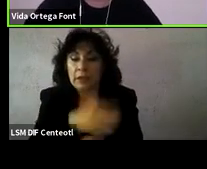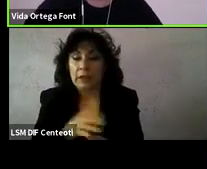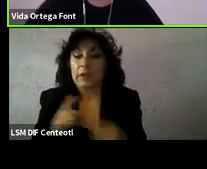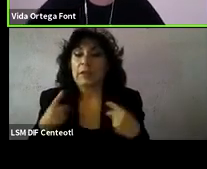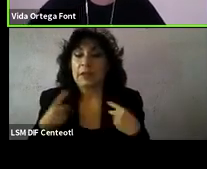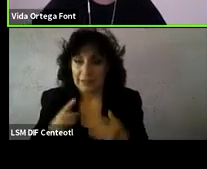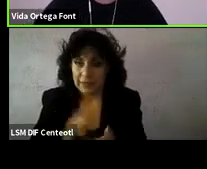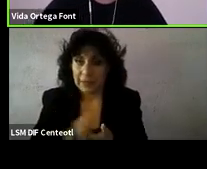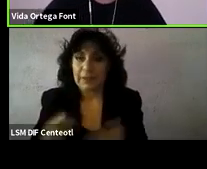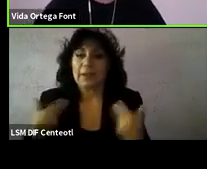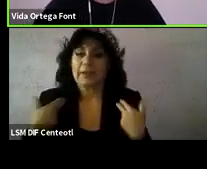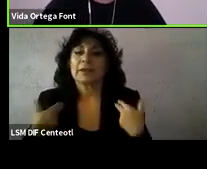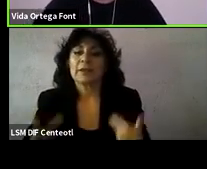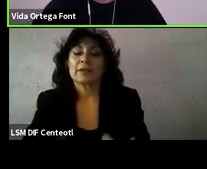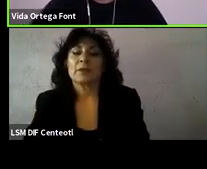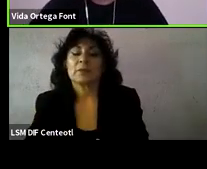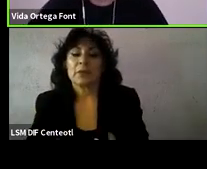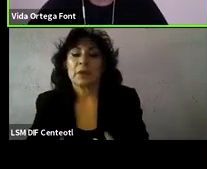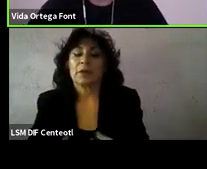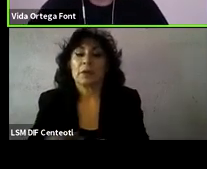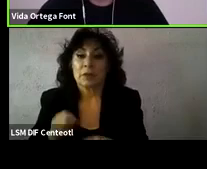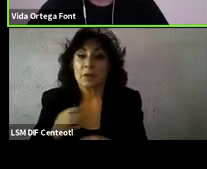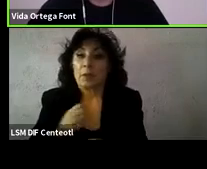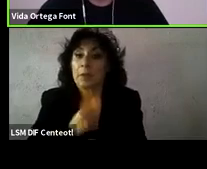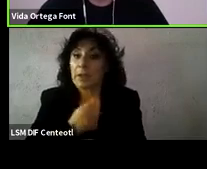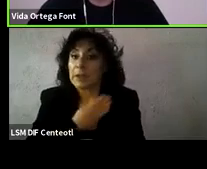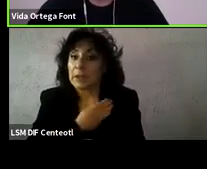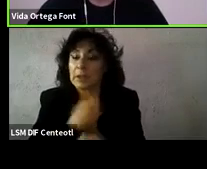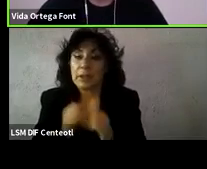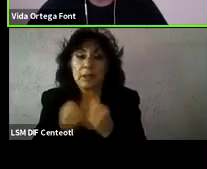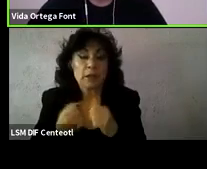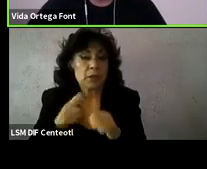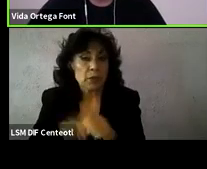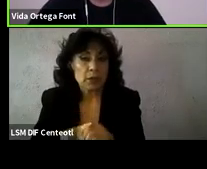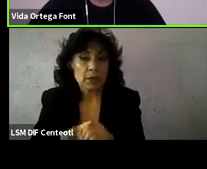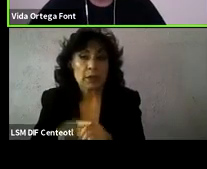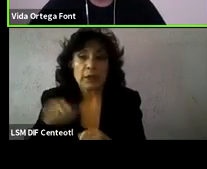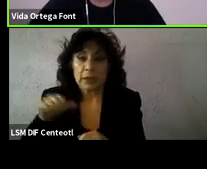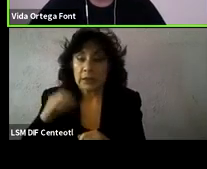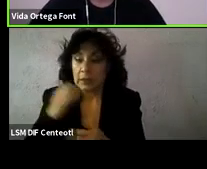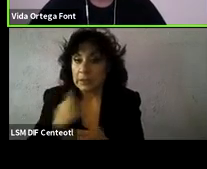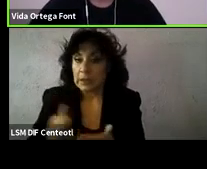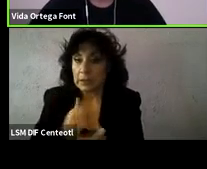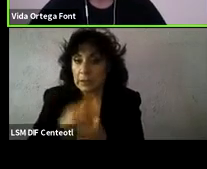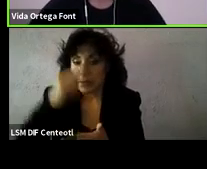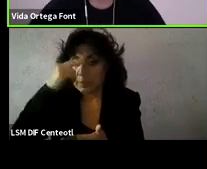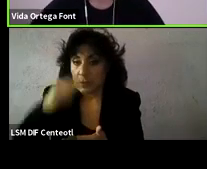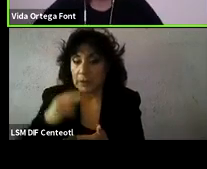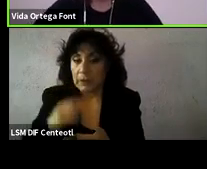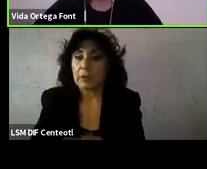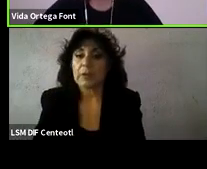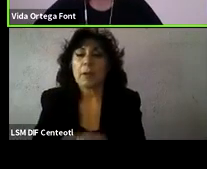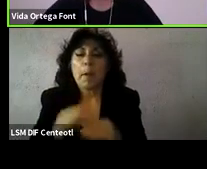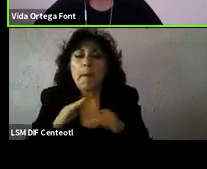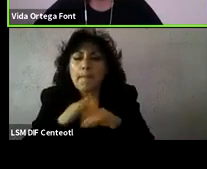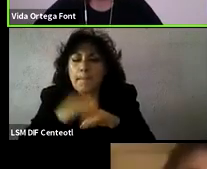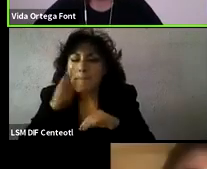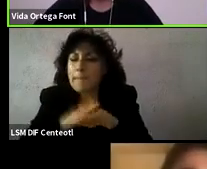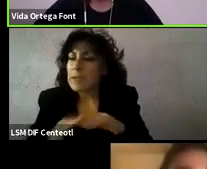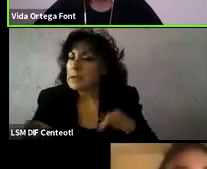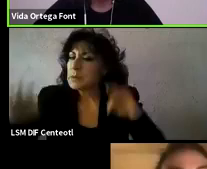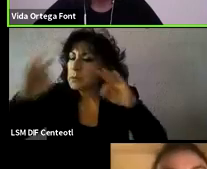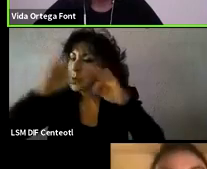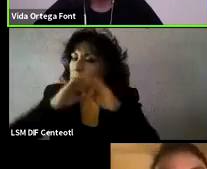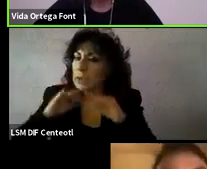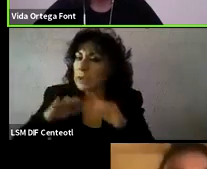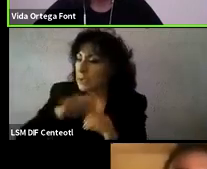Bienestar Social de la Ciudad de México, es que creemos vital, ¿no? La creación de espacios que nos acerquen a reflexionar y